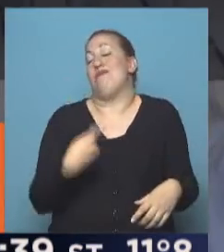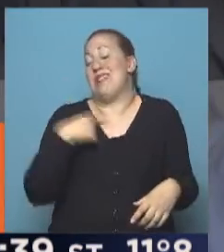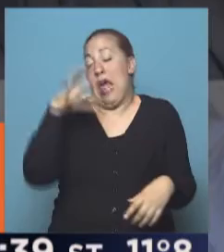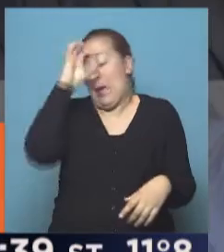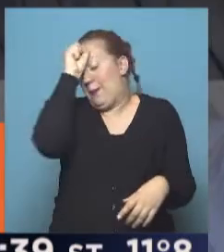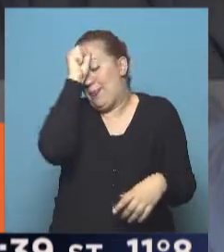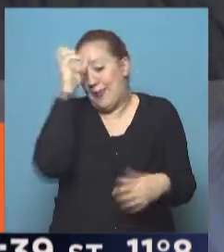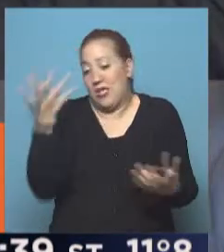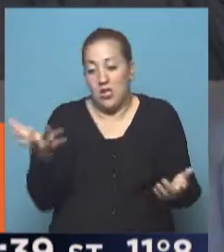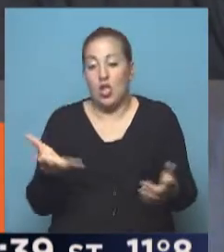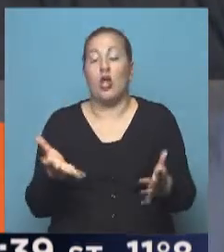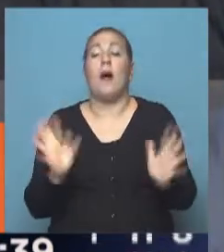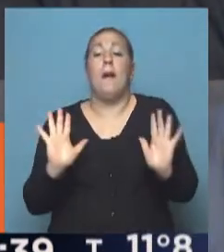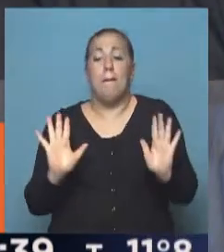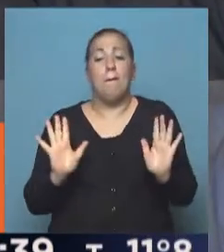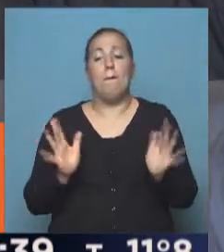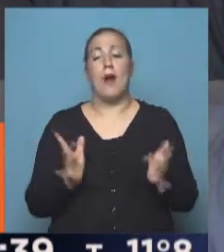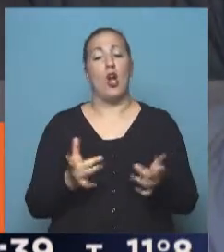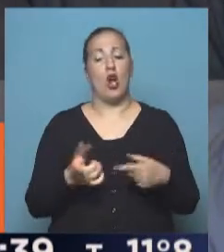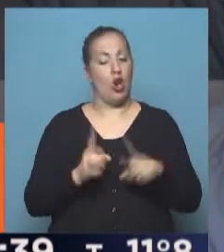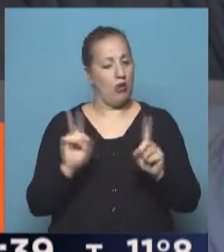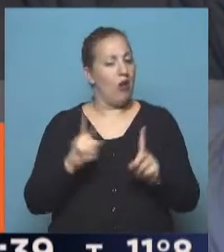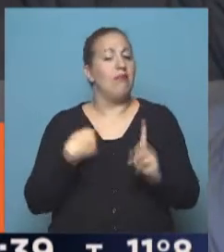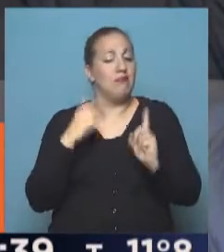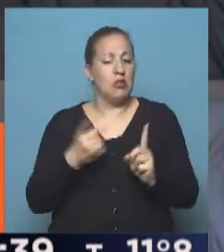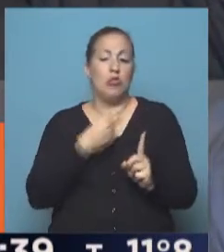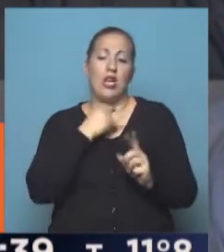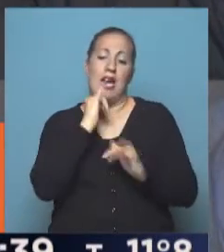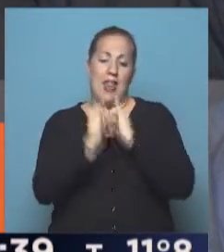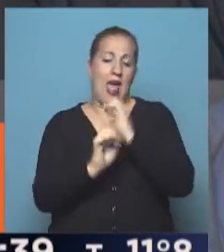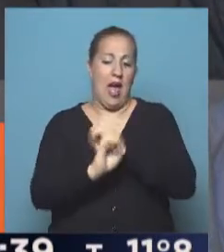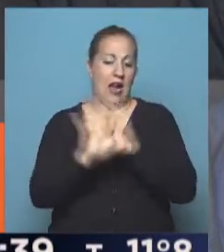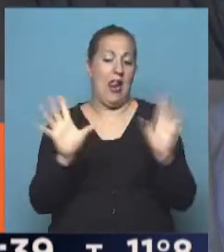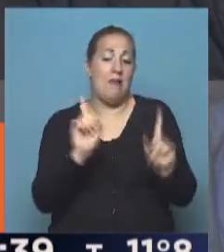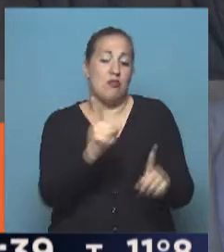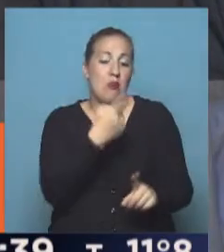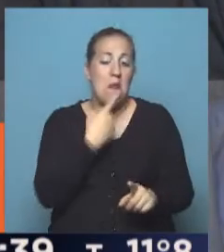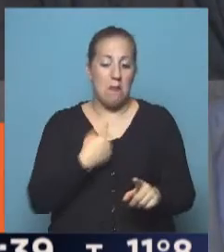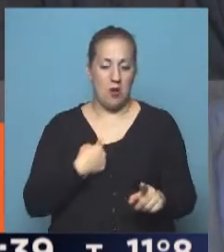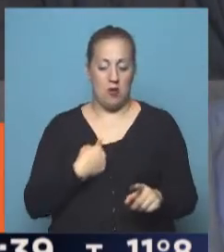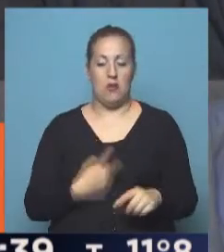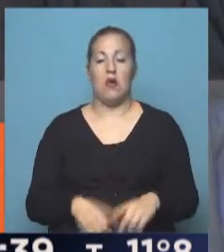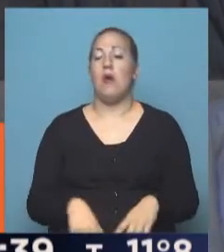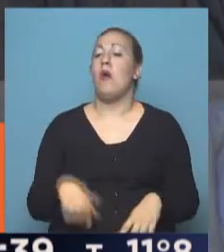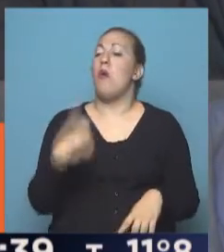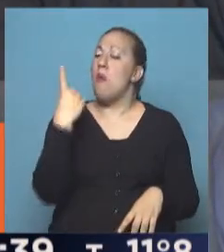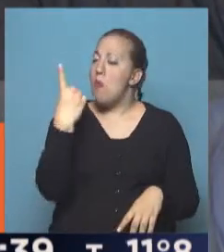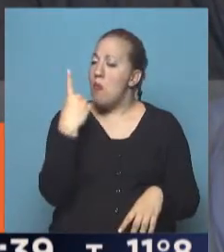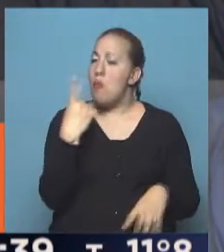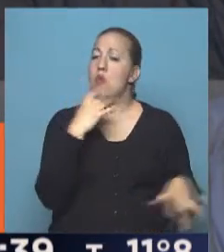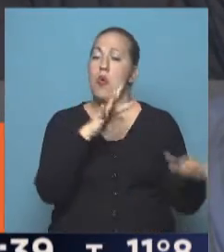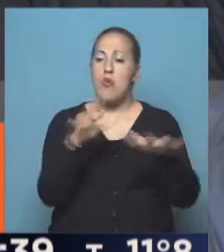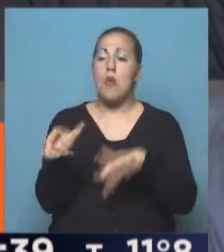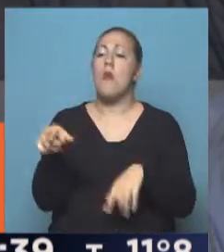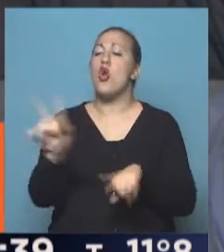hubo golpes, que eso es lo que quería aclarar, ya que usted me lo pregunta. Sí, una de las frases que había surgido era: nadie va a jugar con la